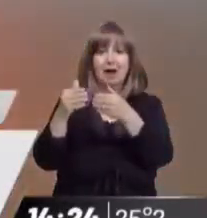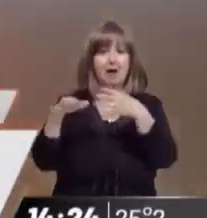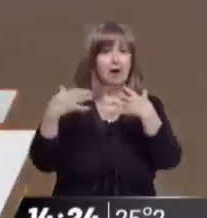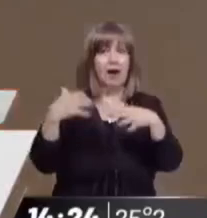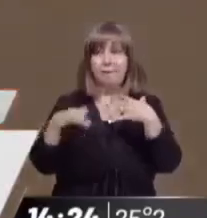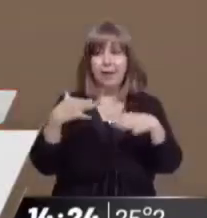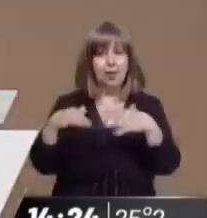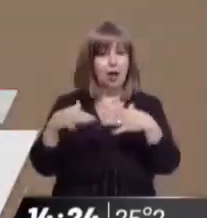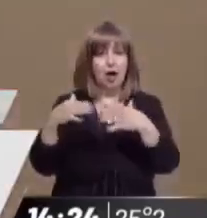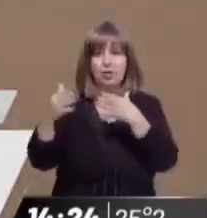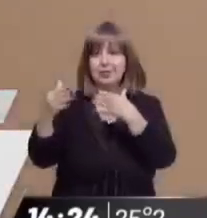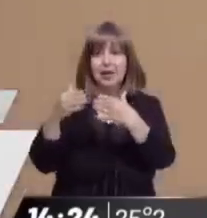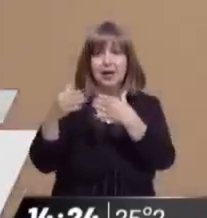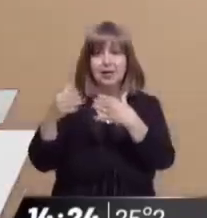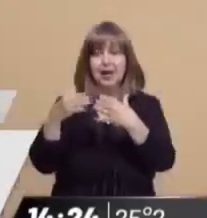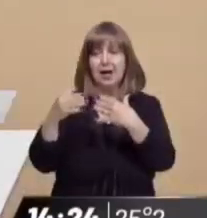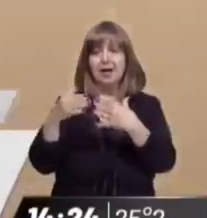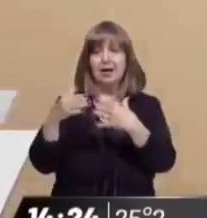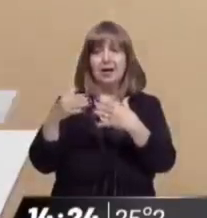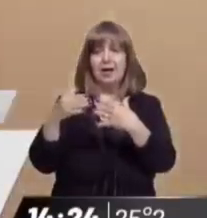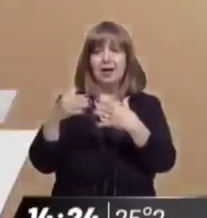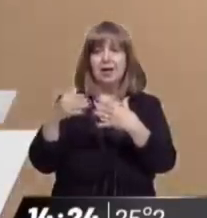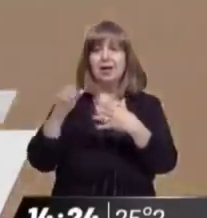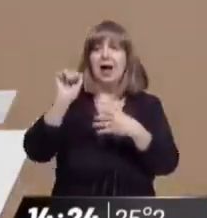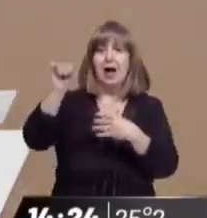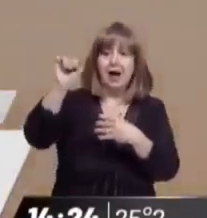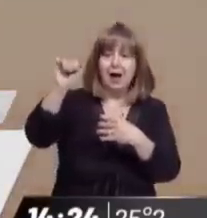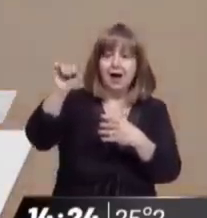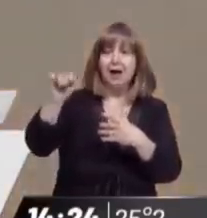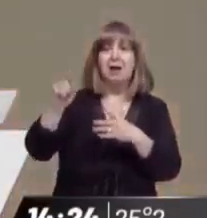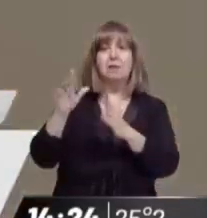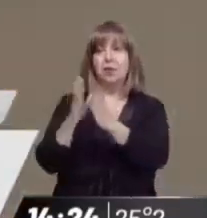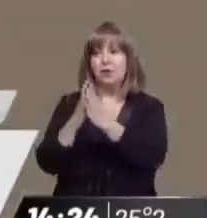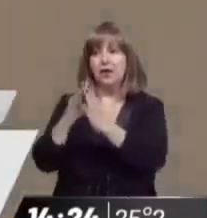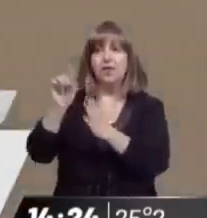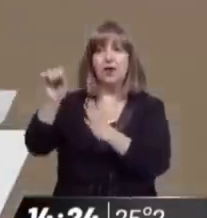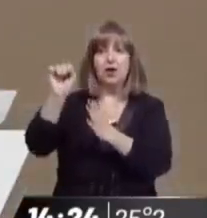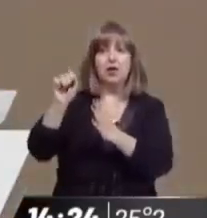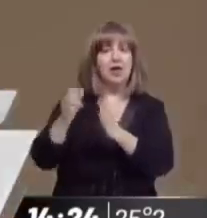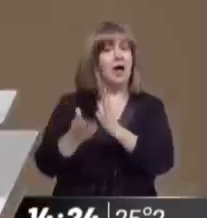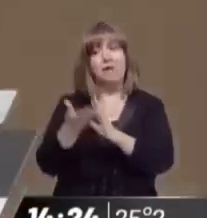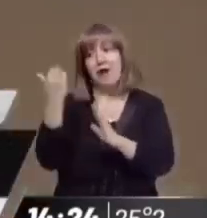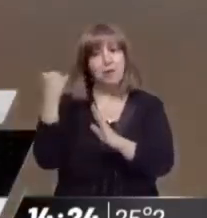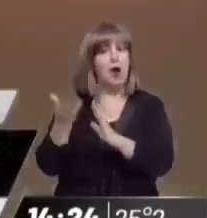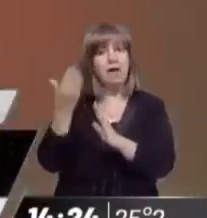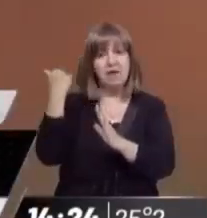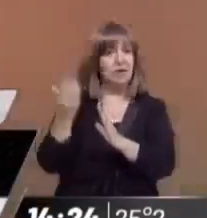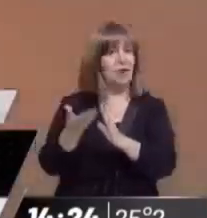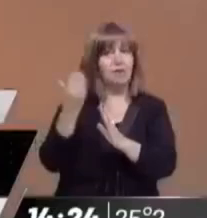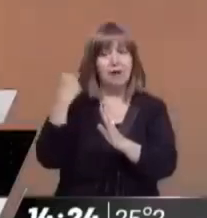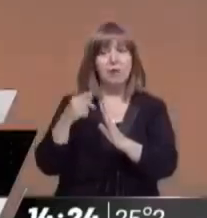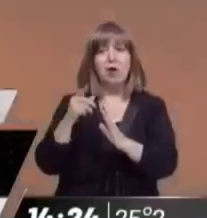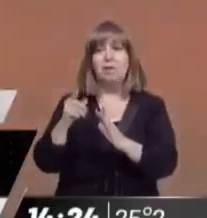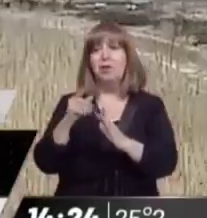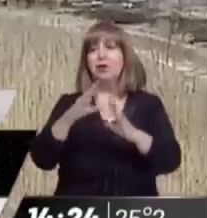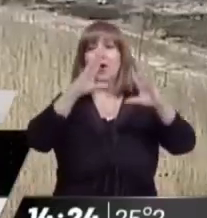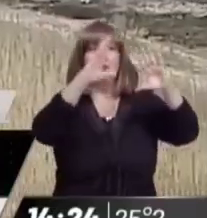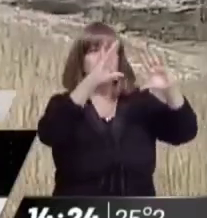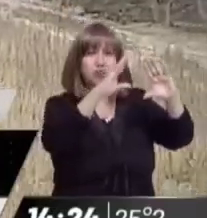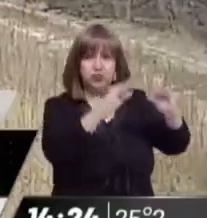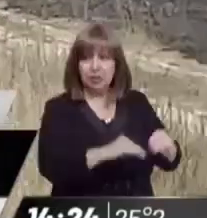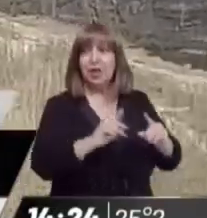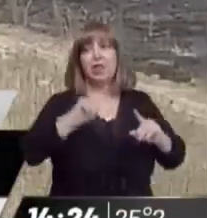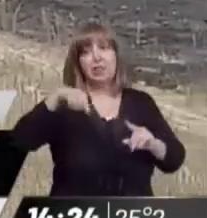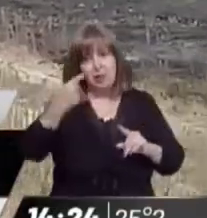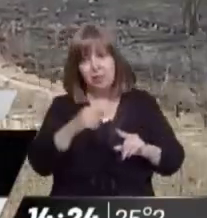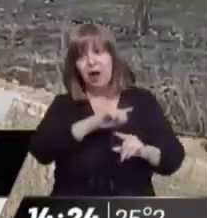a la gente, bueno, que habita ahí en ese lugar para sacarlos afuera. Claro. Hasta que se controle el fuego.